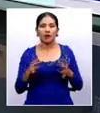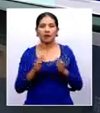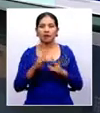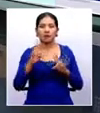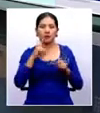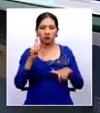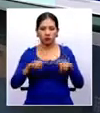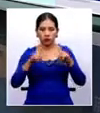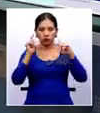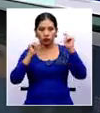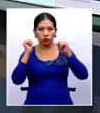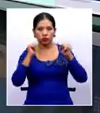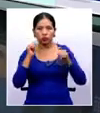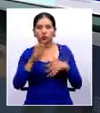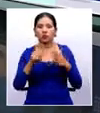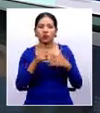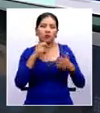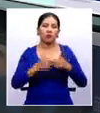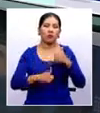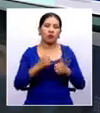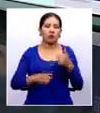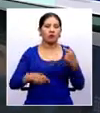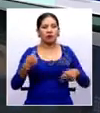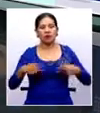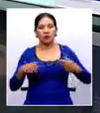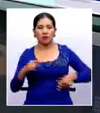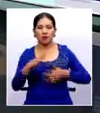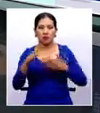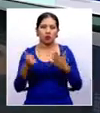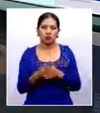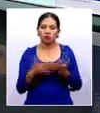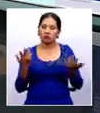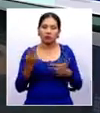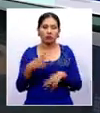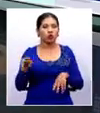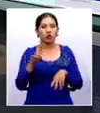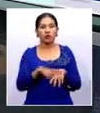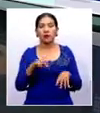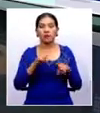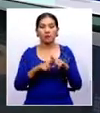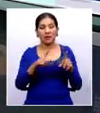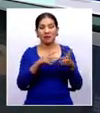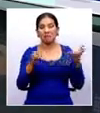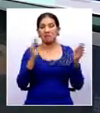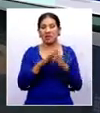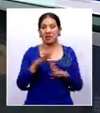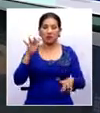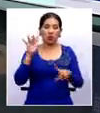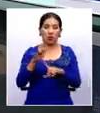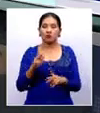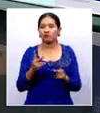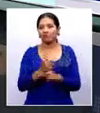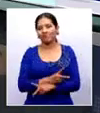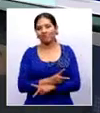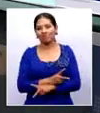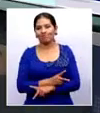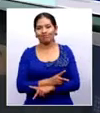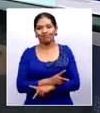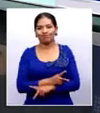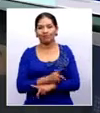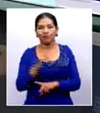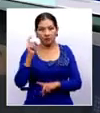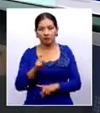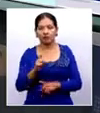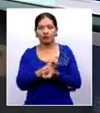indudablemente tensiones, tensiones que las hay en todo momento, pero ya ir más allá creo que es momento de reflexionar y